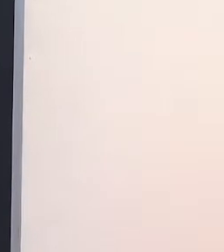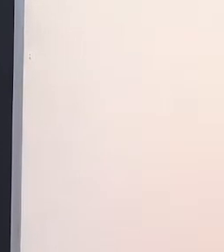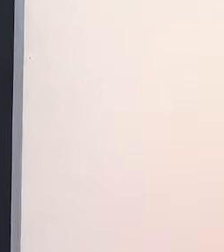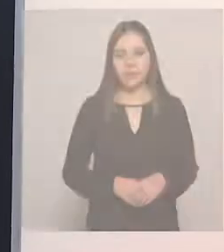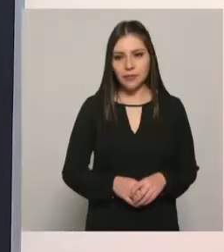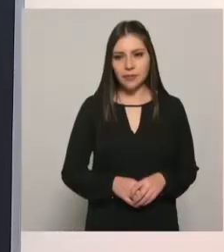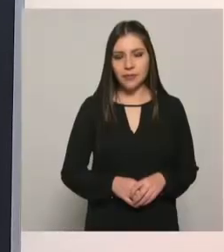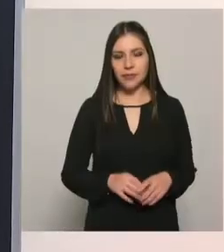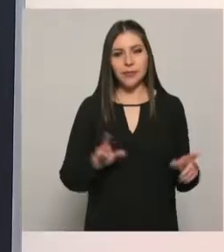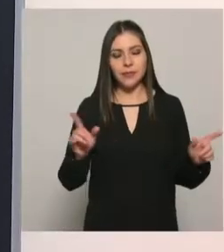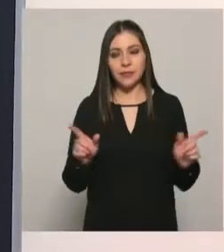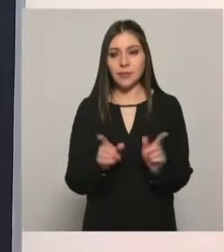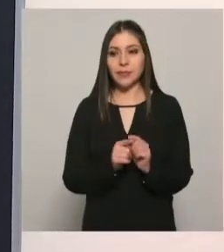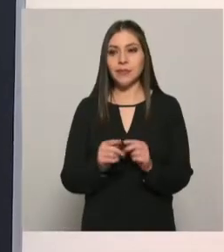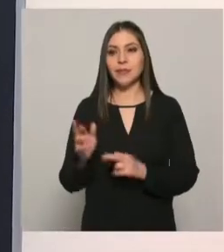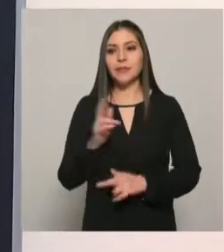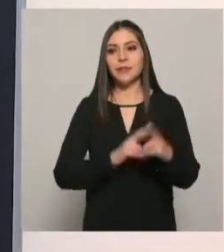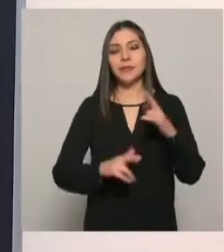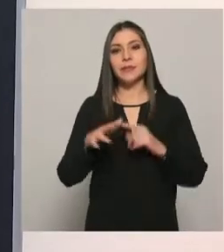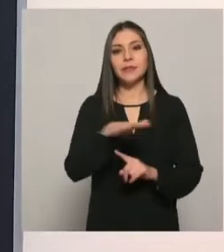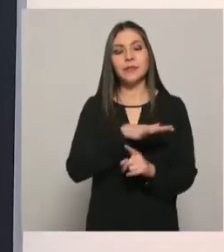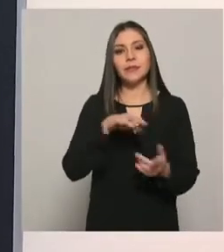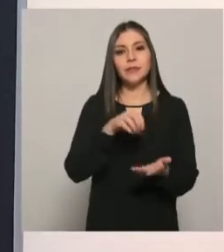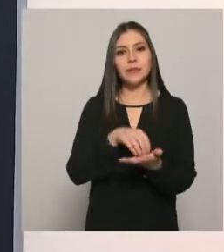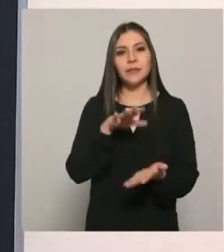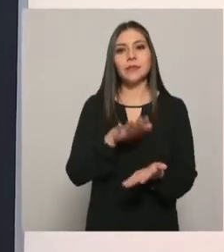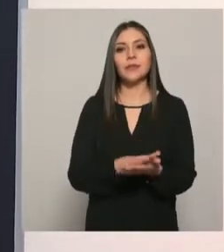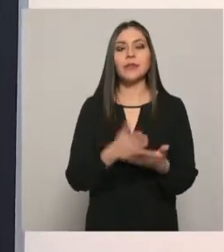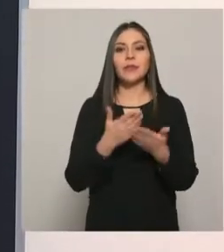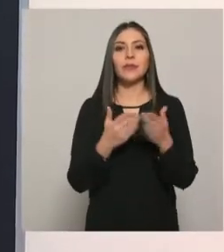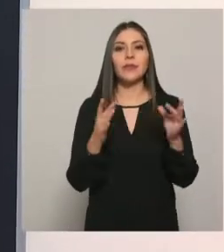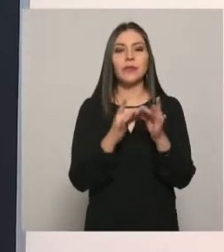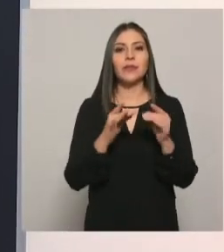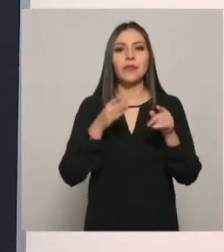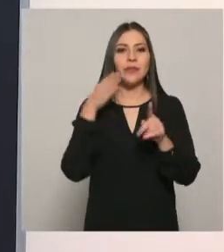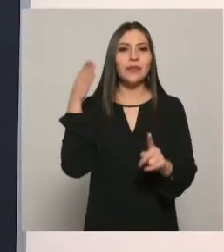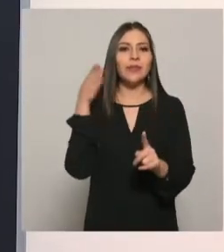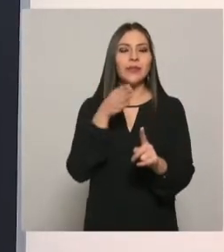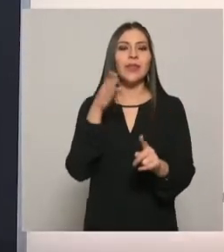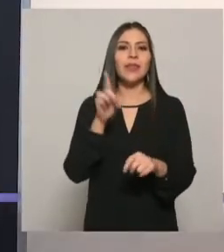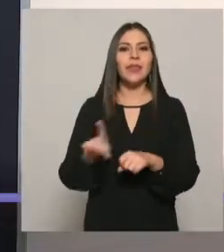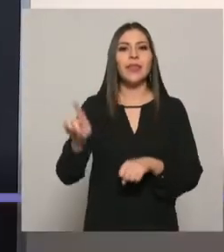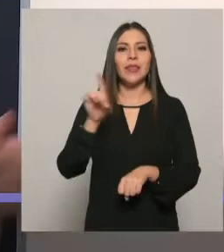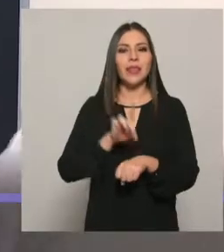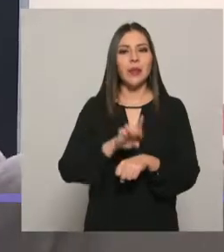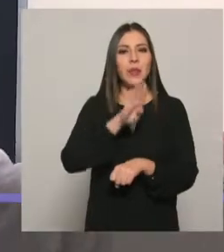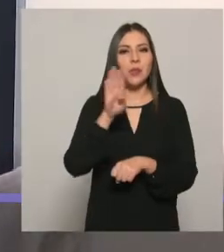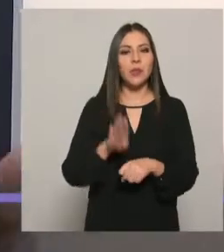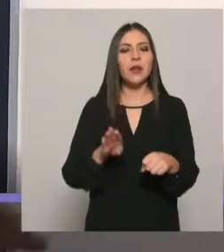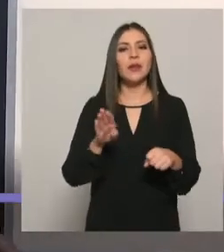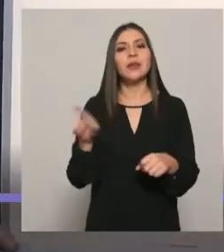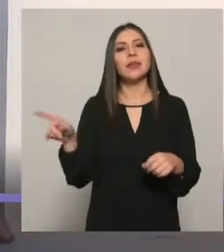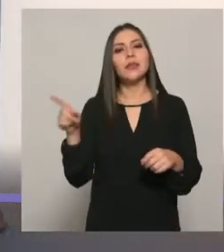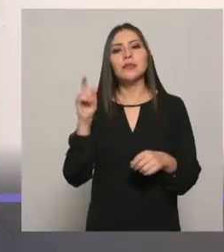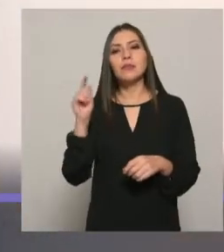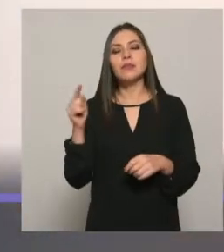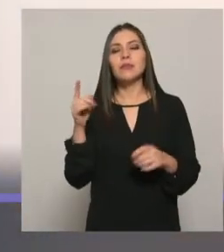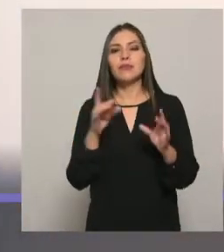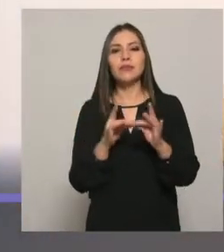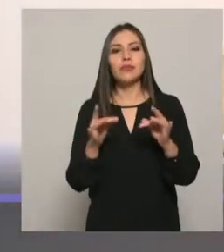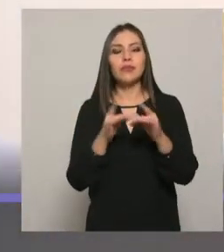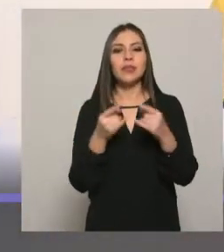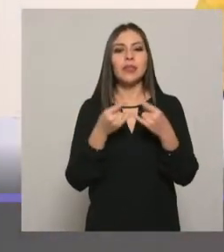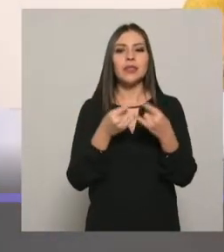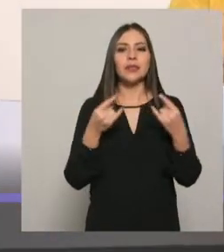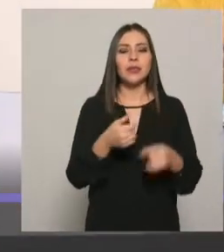Ya estamos de vuelta en Agenda y Contexto. El tema en la mesa, Día de Muertos desde la mirada de los cronistas. Maestra María Elena.